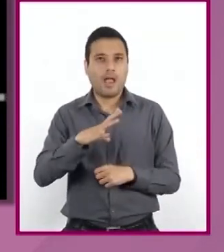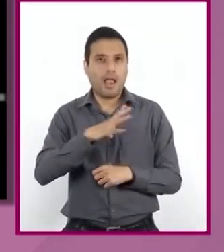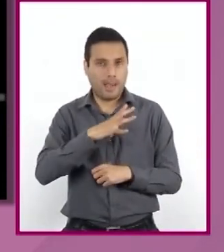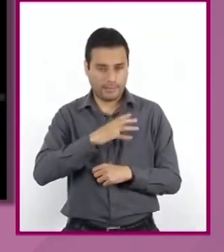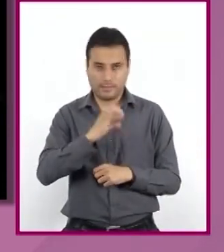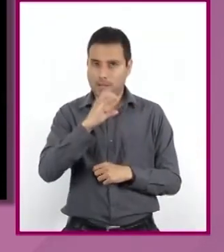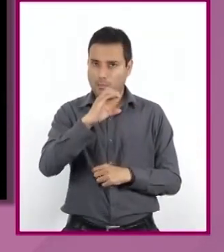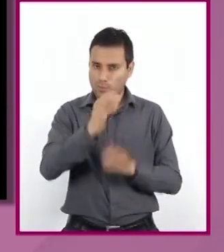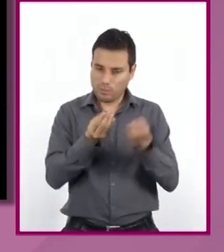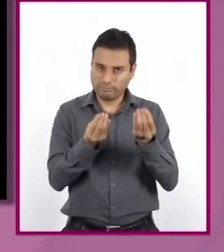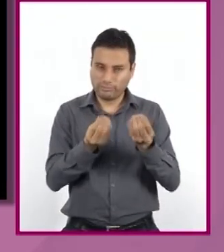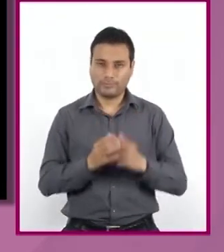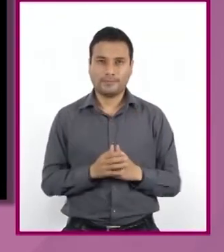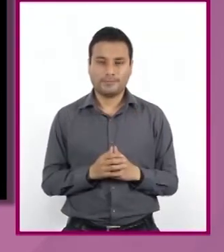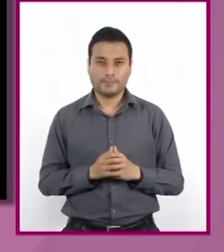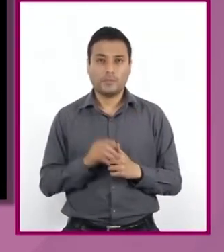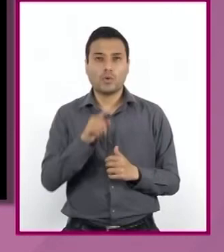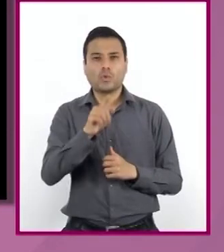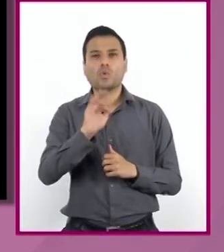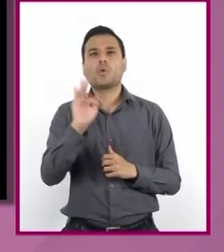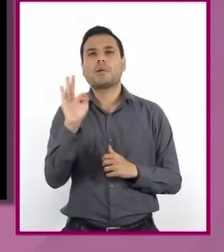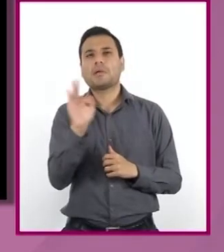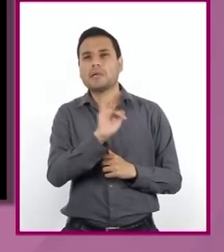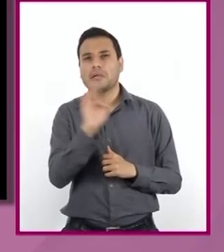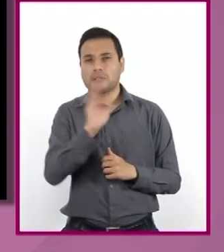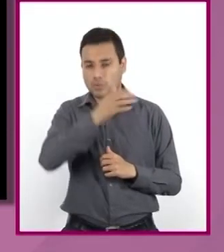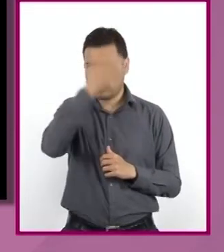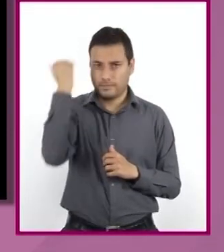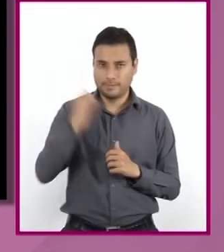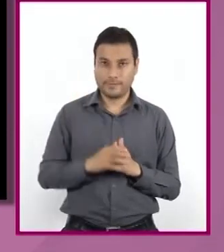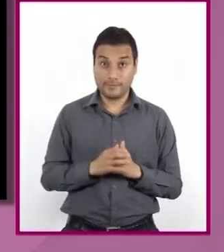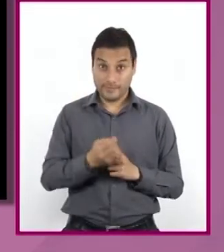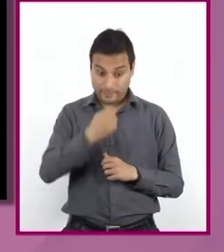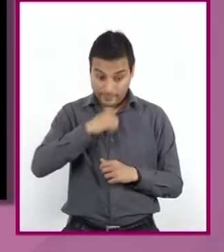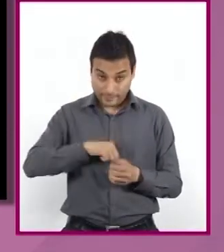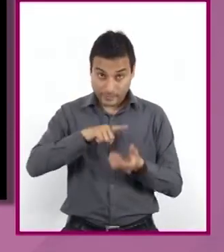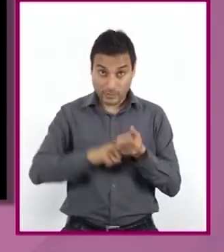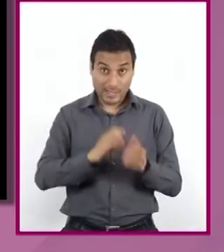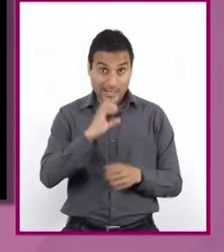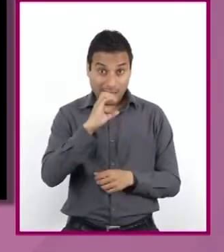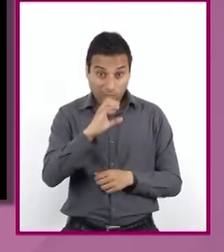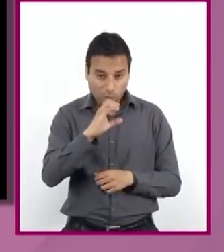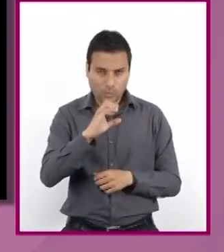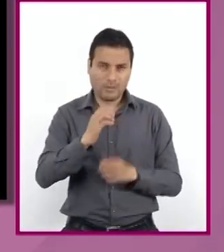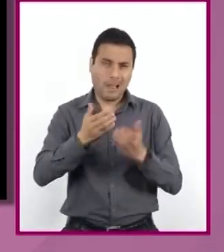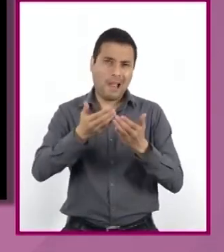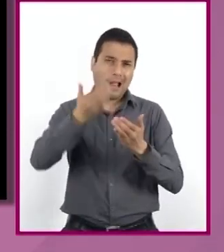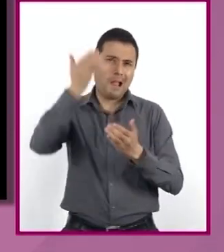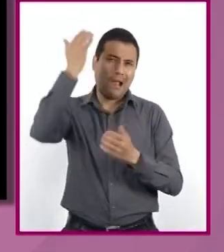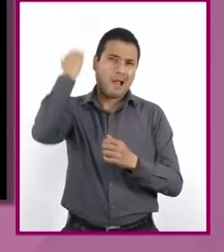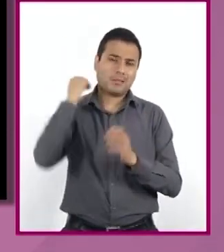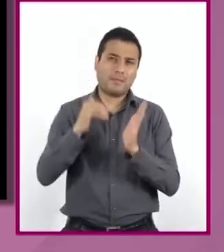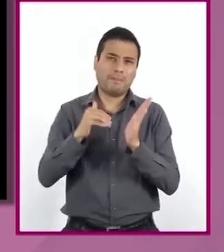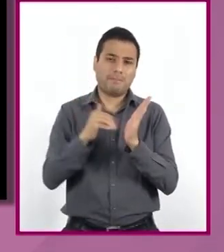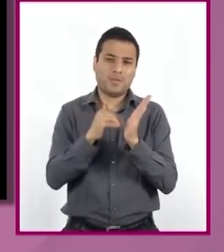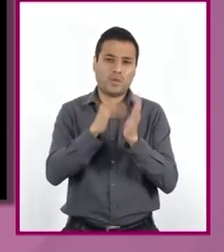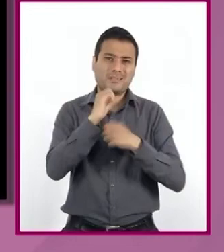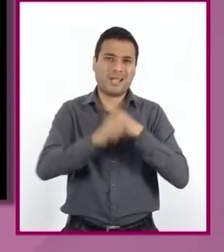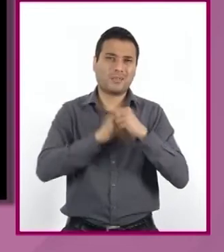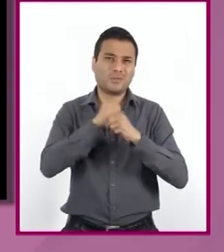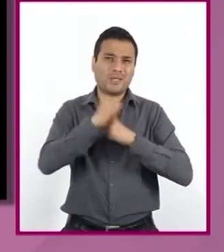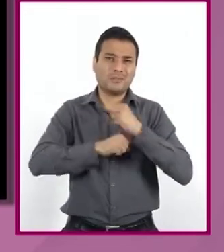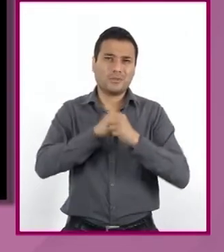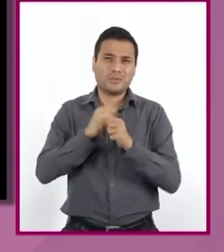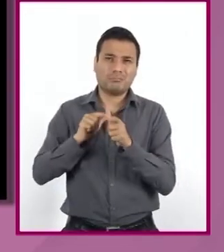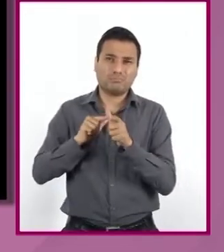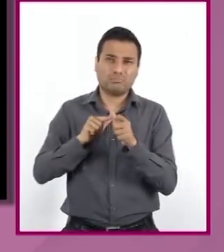elemento. Quizá te sorprenda saber que el carbono que hay en tu cuerpo existe desde hace millones de años en el planeta